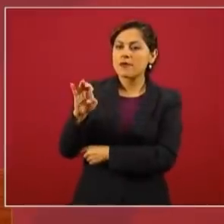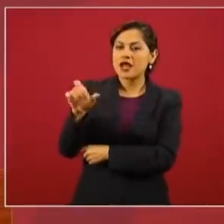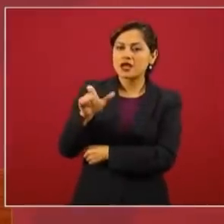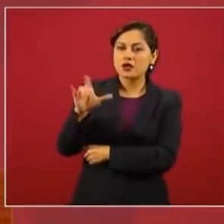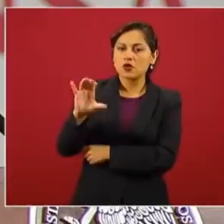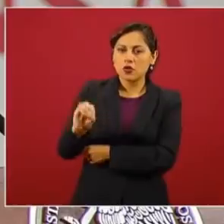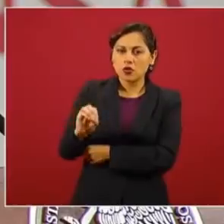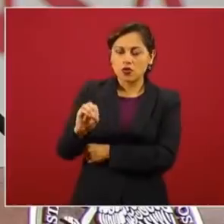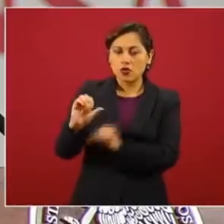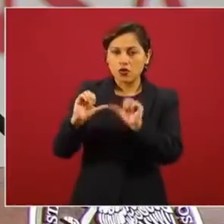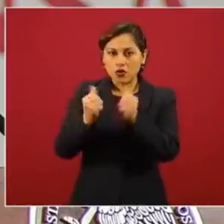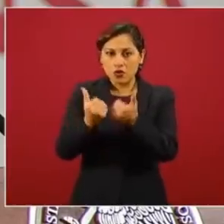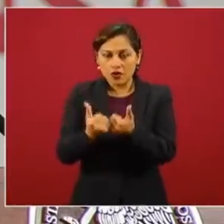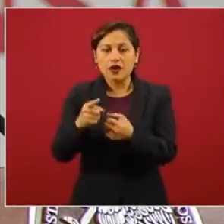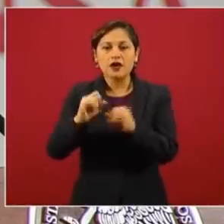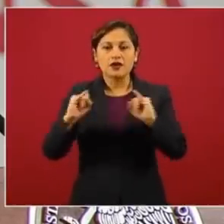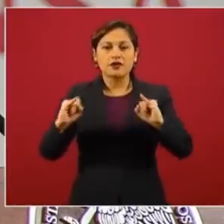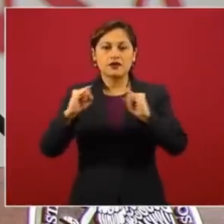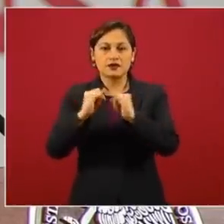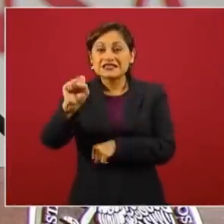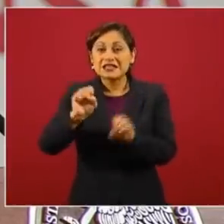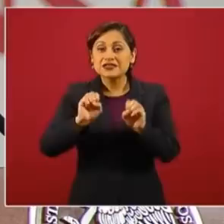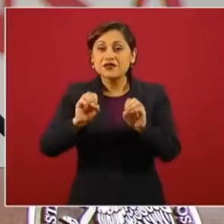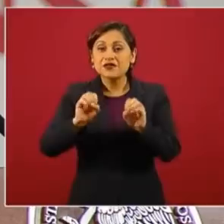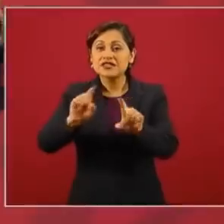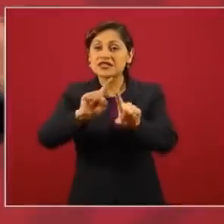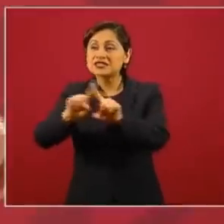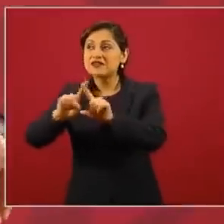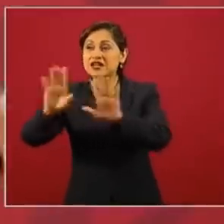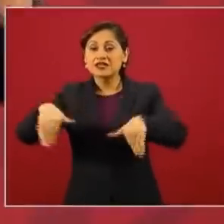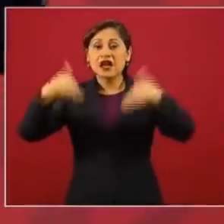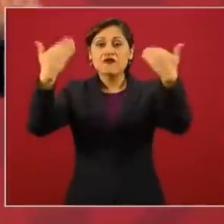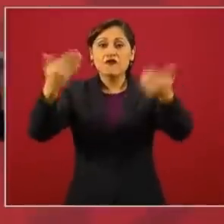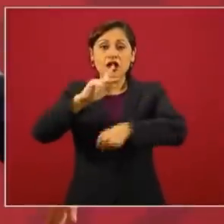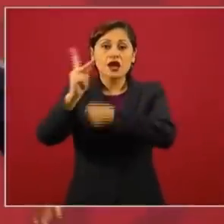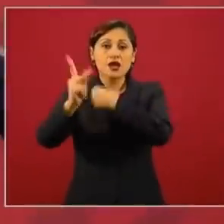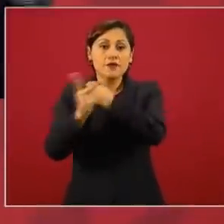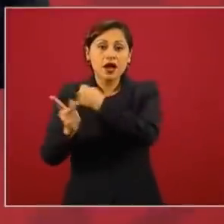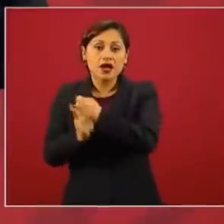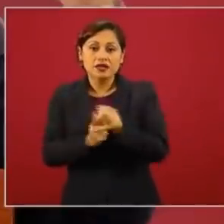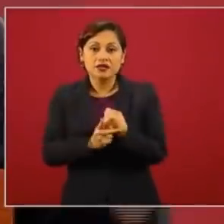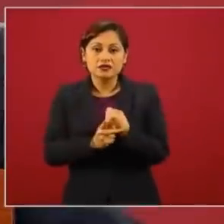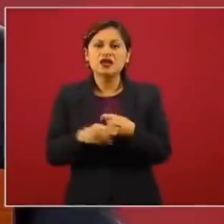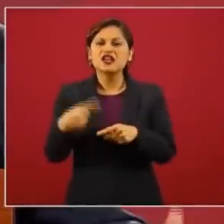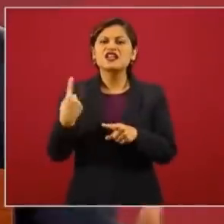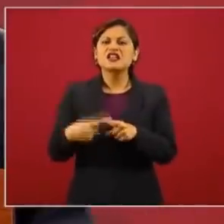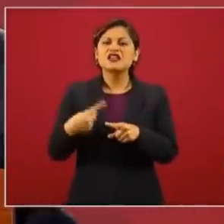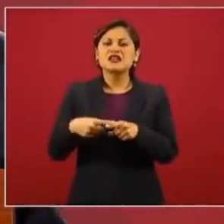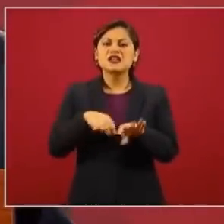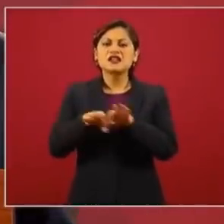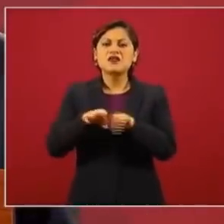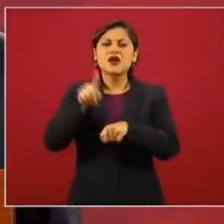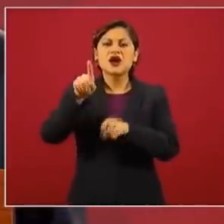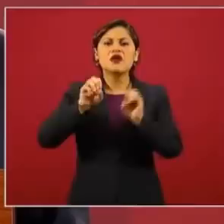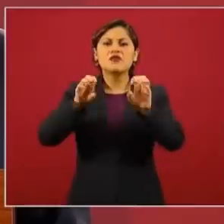ciudades más importantes del mundo y todos con personal. ¿Y quiénes trabajaban ahí? La mayor parte puro